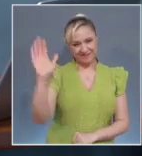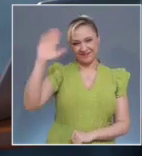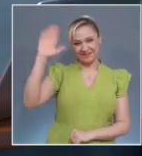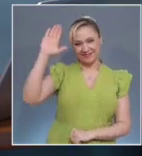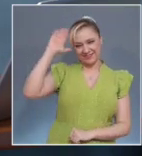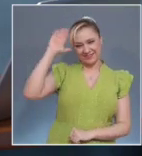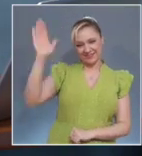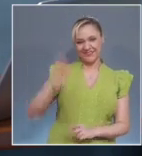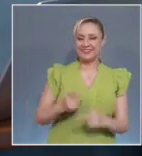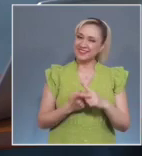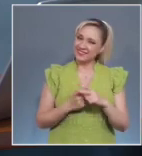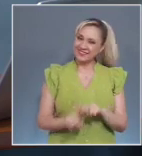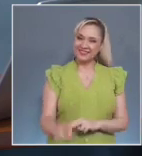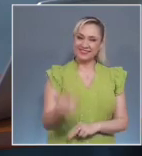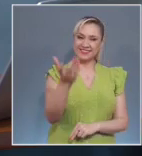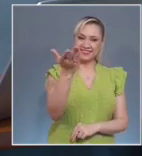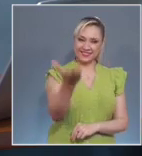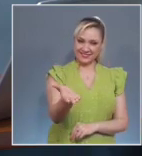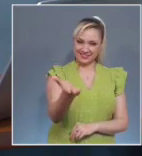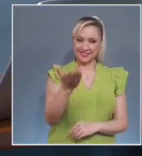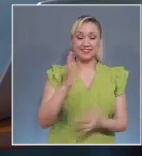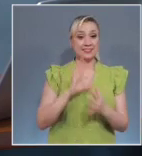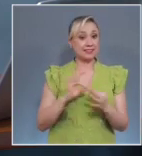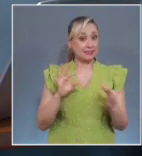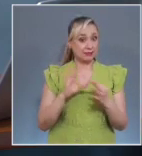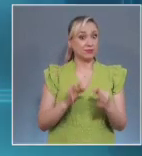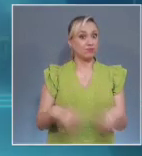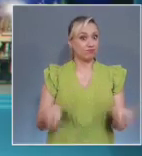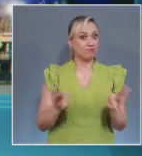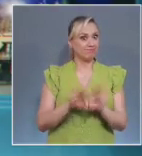vámonos ahora a lo más importante del día.